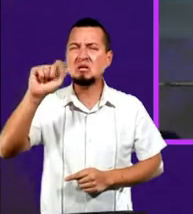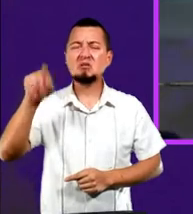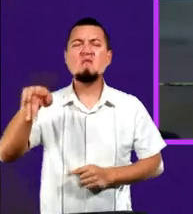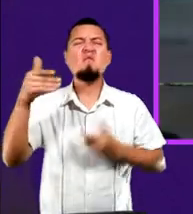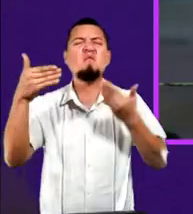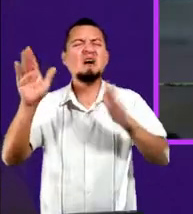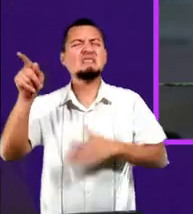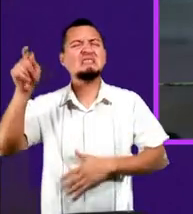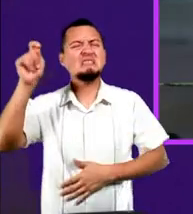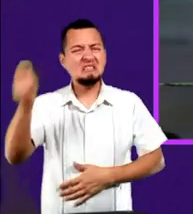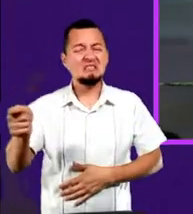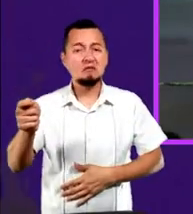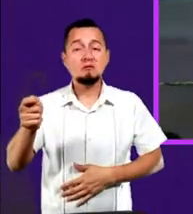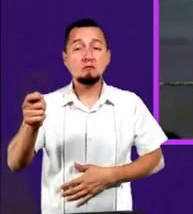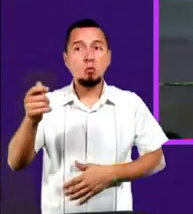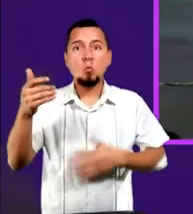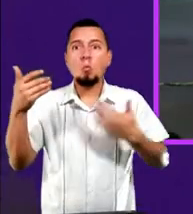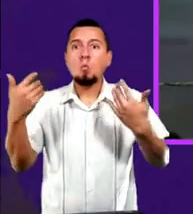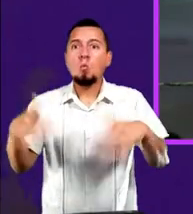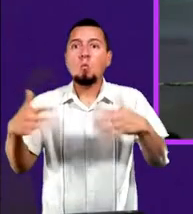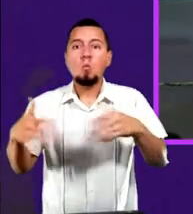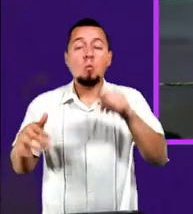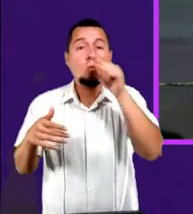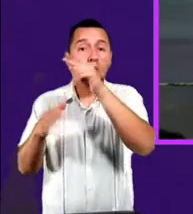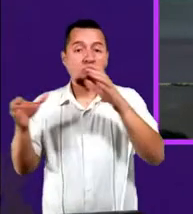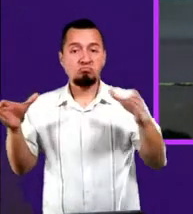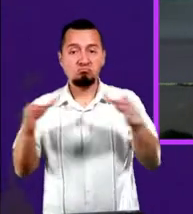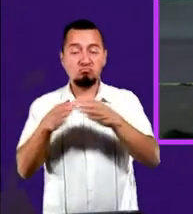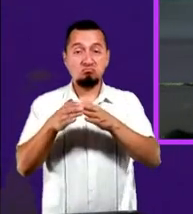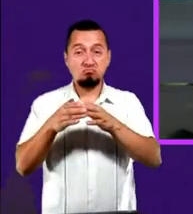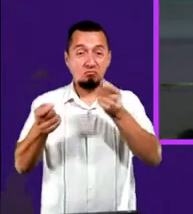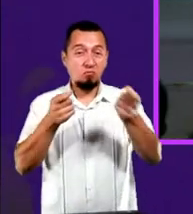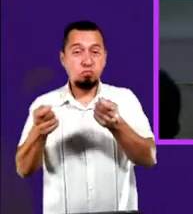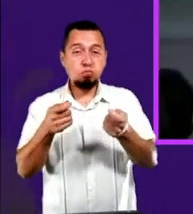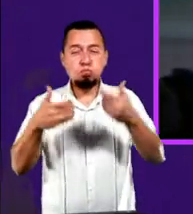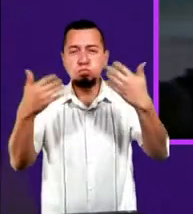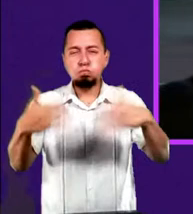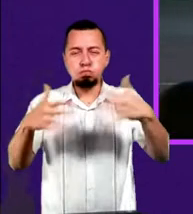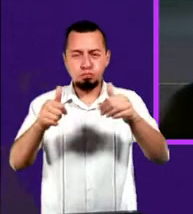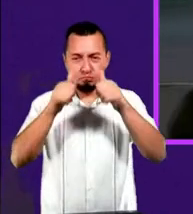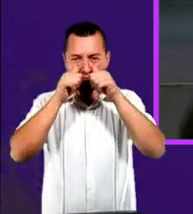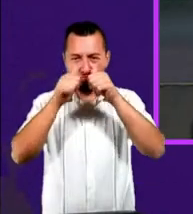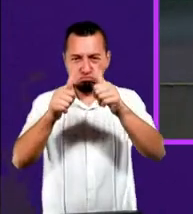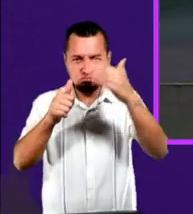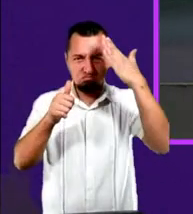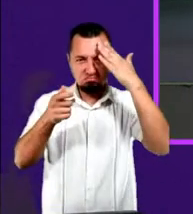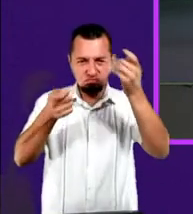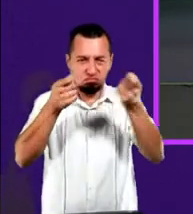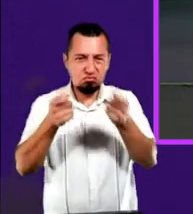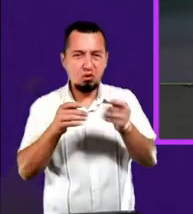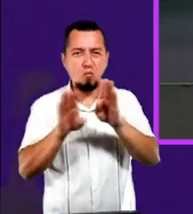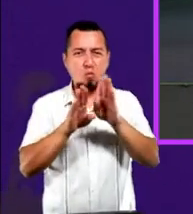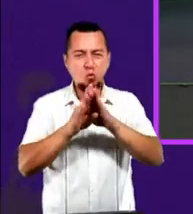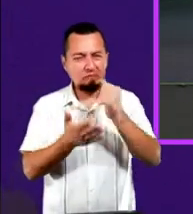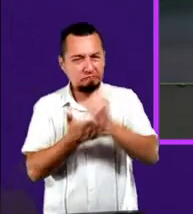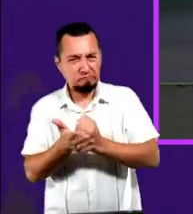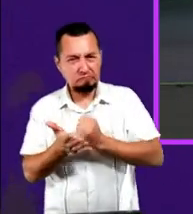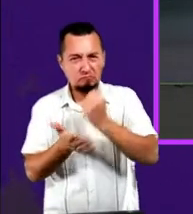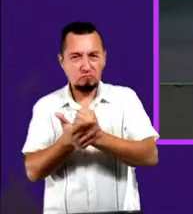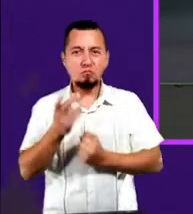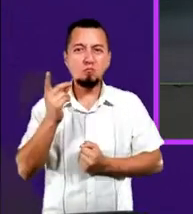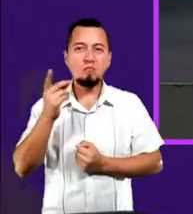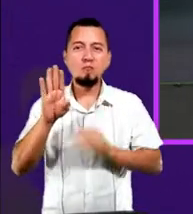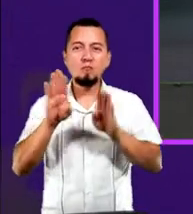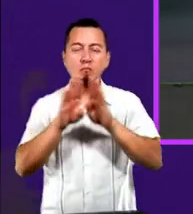Congreso Constituyente y él fue el impulsor también, el padre del federalismo